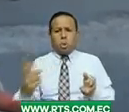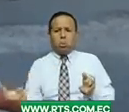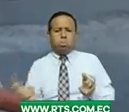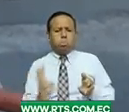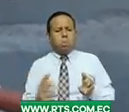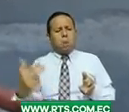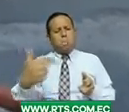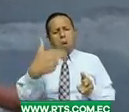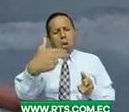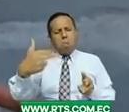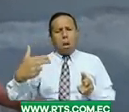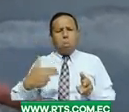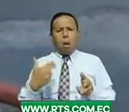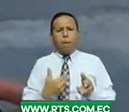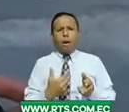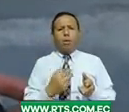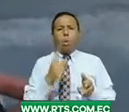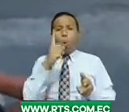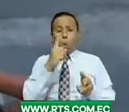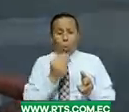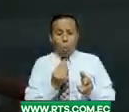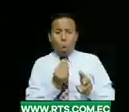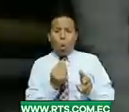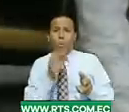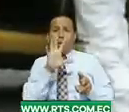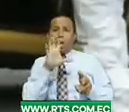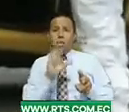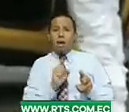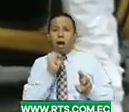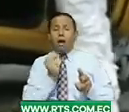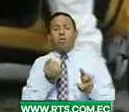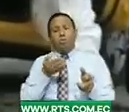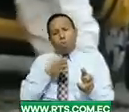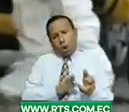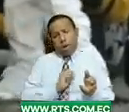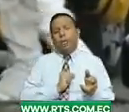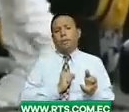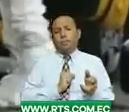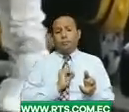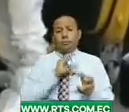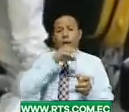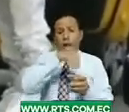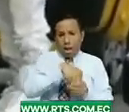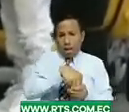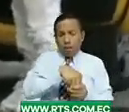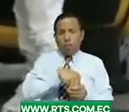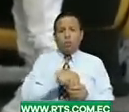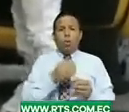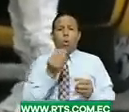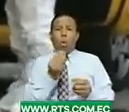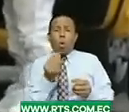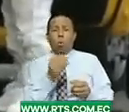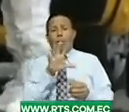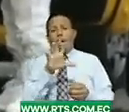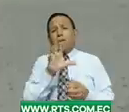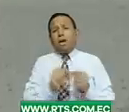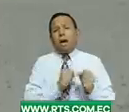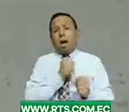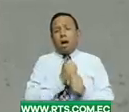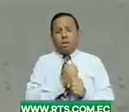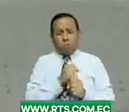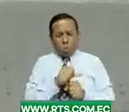unidad permanecía un menor de 15 años de edad con varias detonaciones que acabaron con su vida en ese momento.